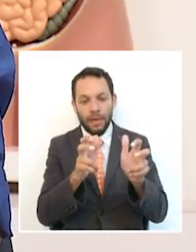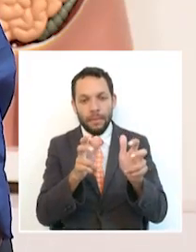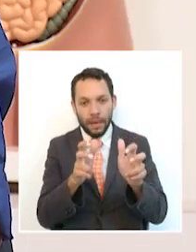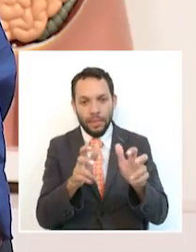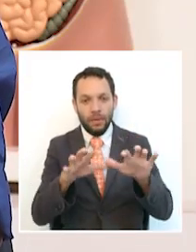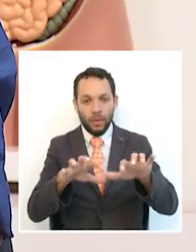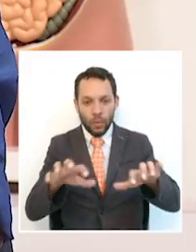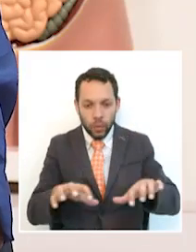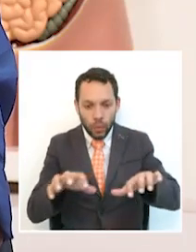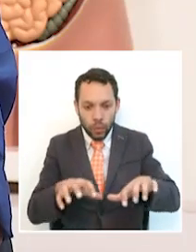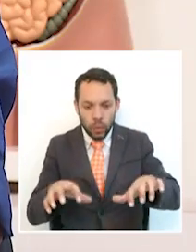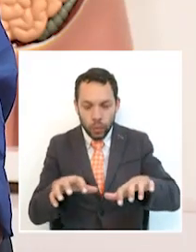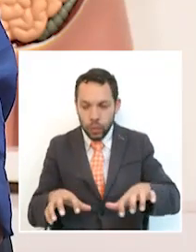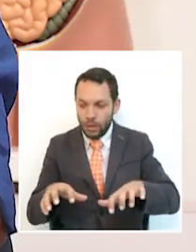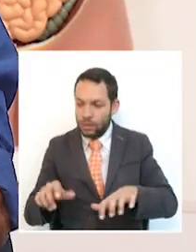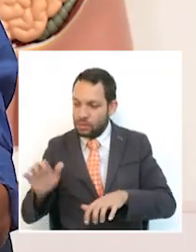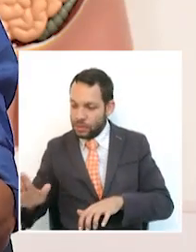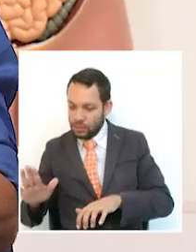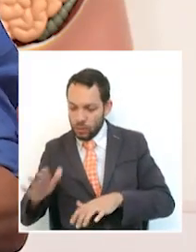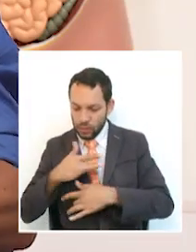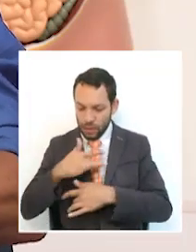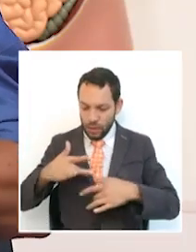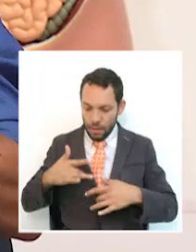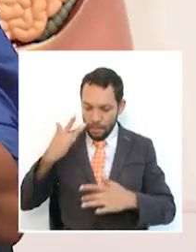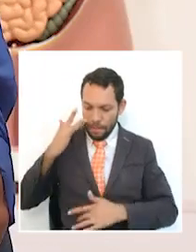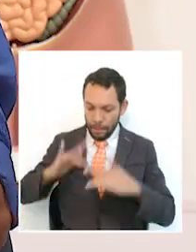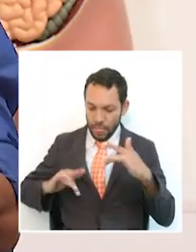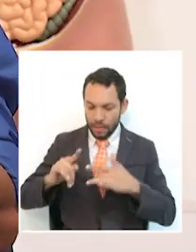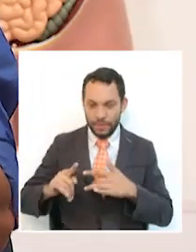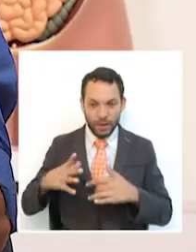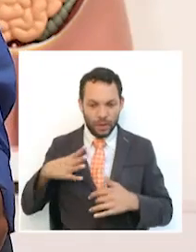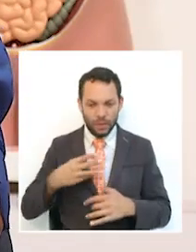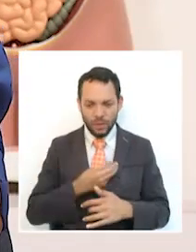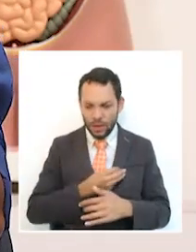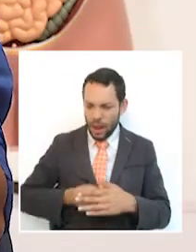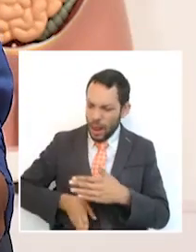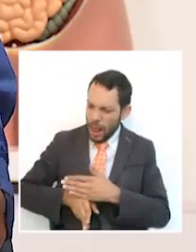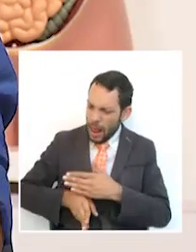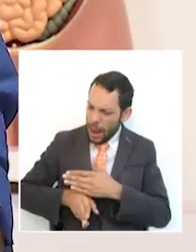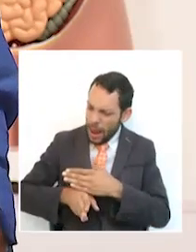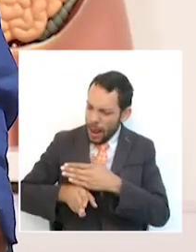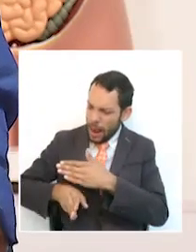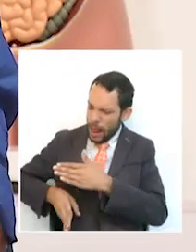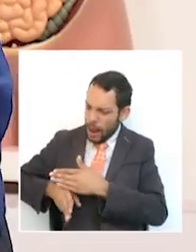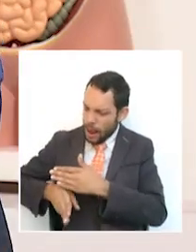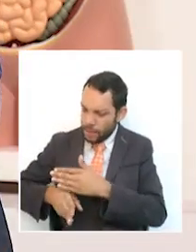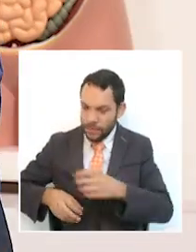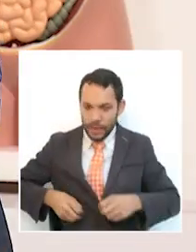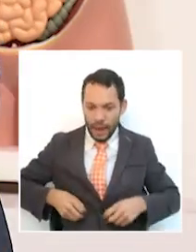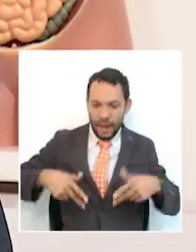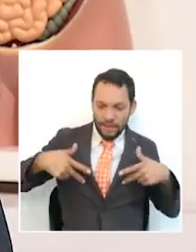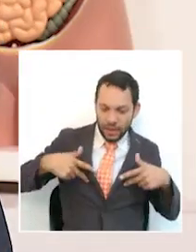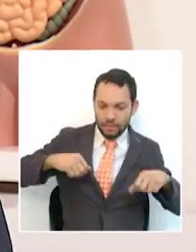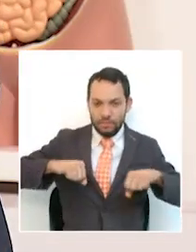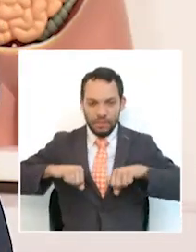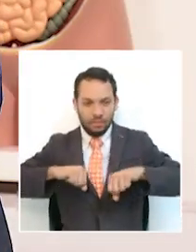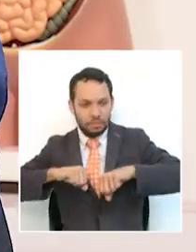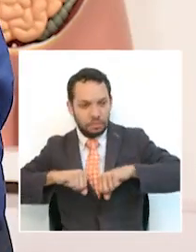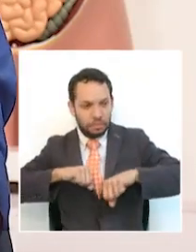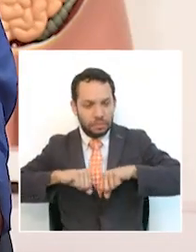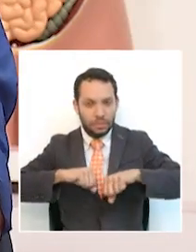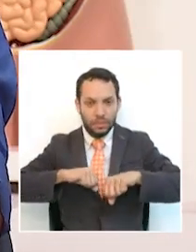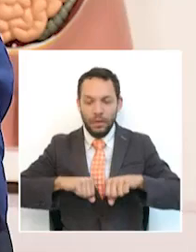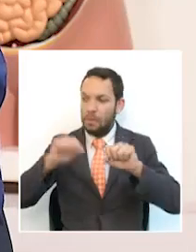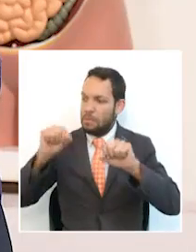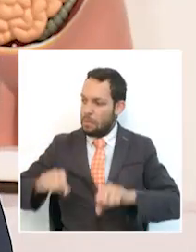medicina no la necesitamos porque si estamos llevando una una vida sana le ayudamos a nuestro doctor y él dice ve qué bueno ya le podemos bajar